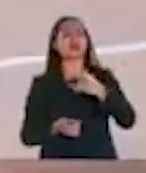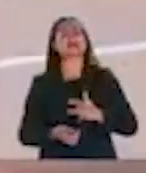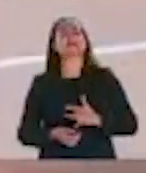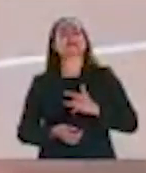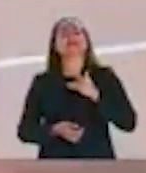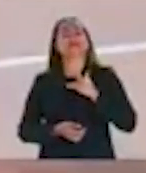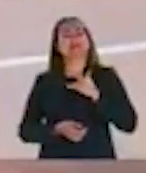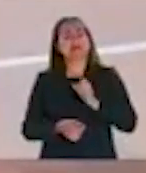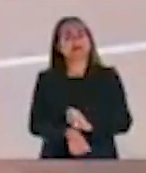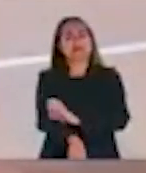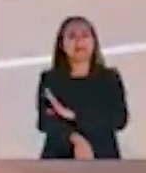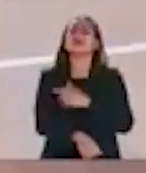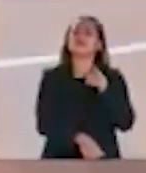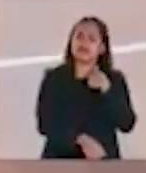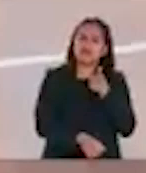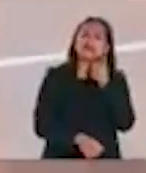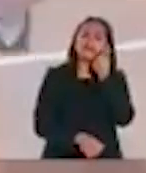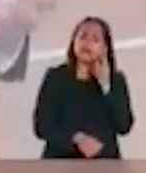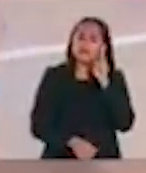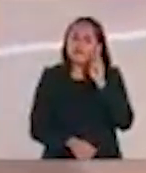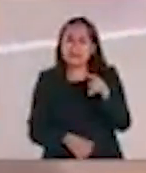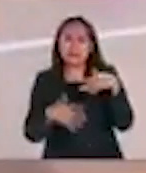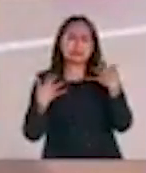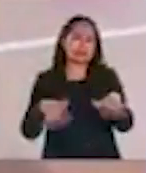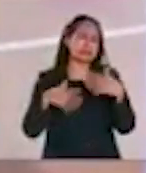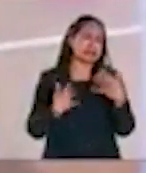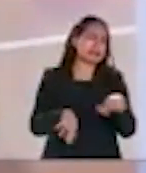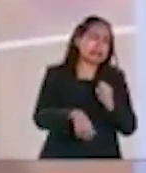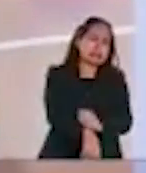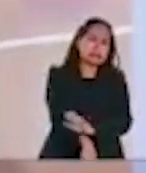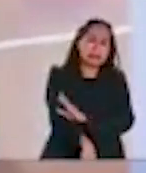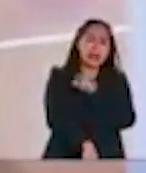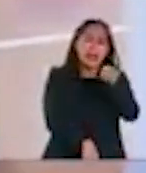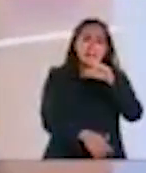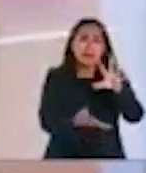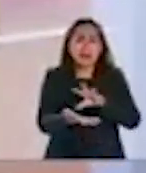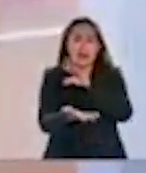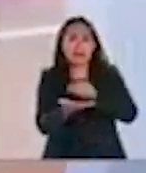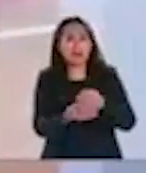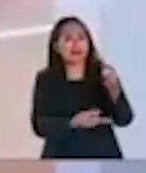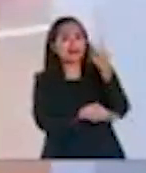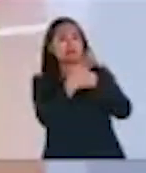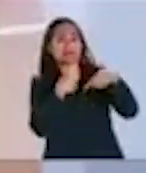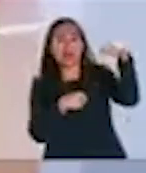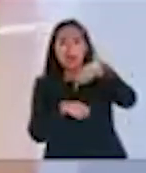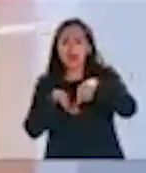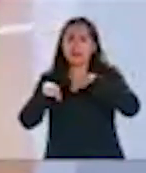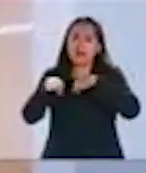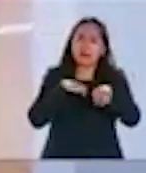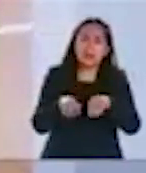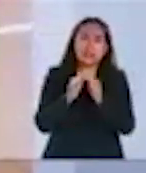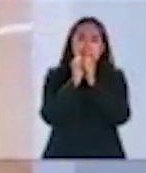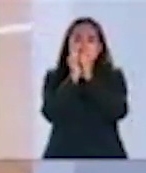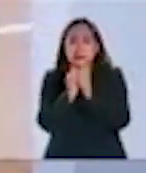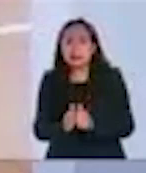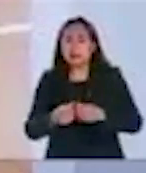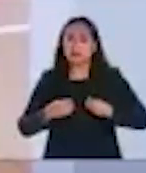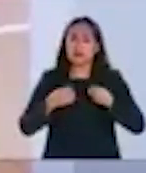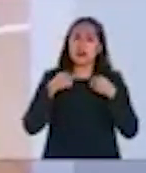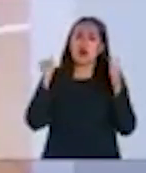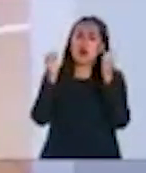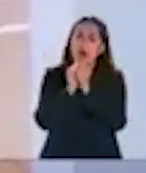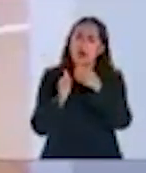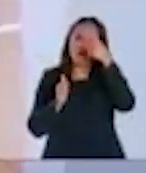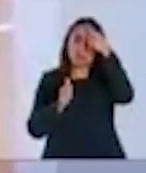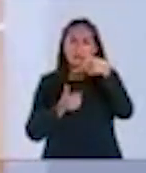matrimonios colectivos cuando veo que se han integrado a la sociedad cuando veo que están formando familias con los mexicanos que están